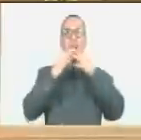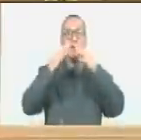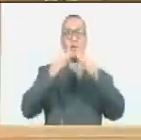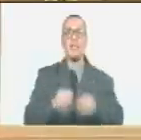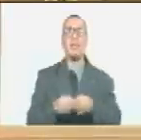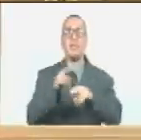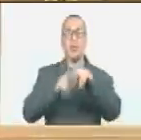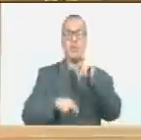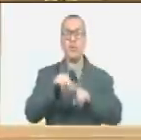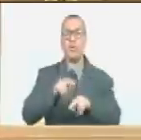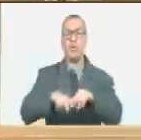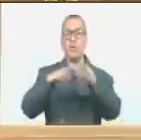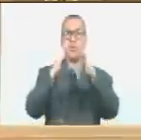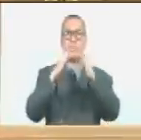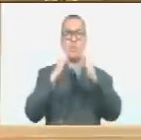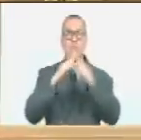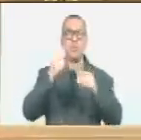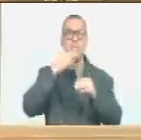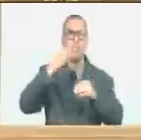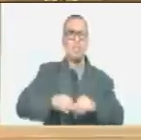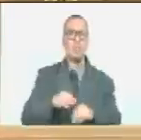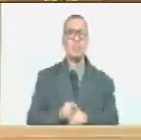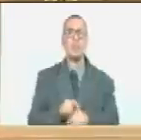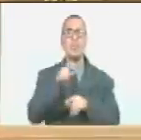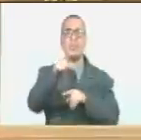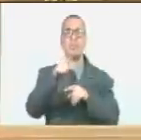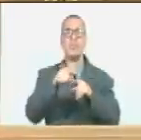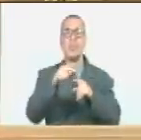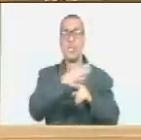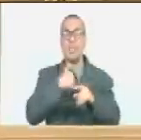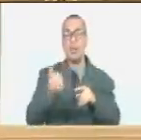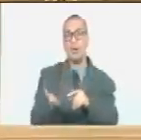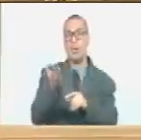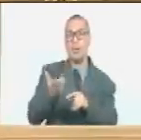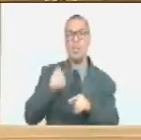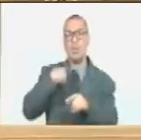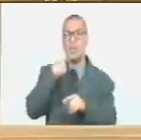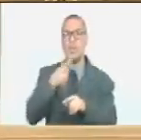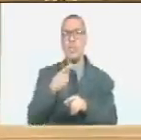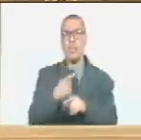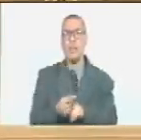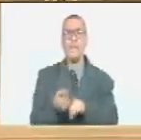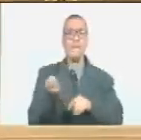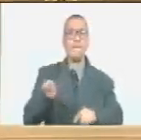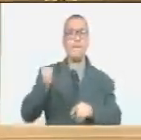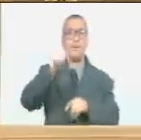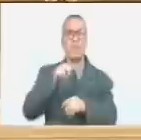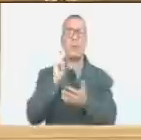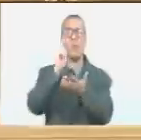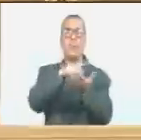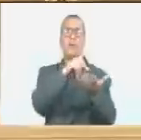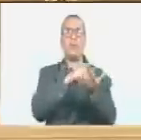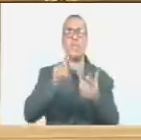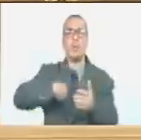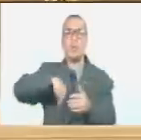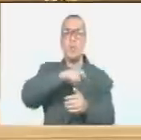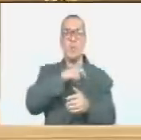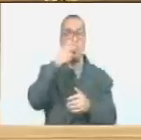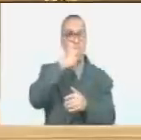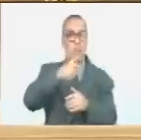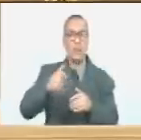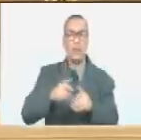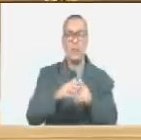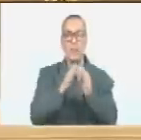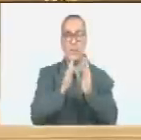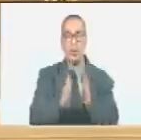pueda construir su vivienda. Y por otro lado, quiero resaltar que nos parece que es la mayor participación de nuestro pueblo organizado